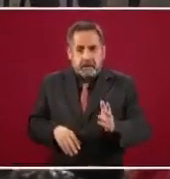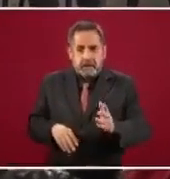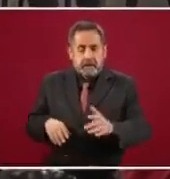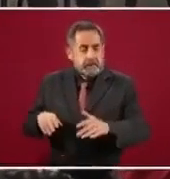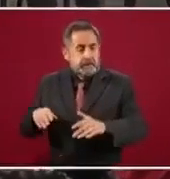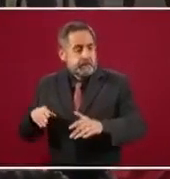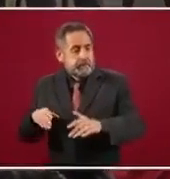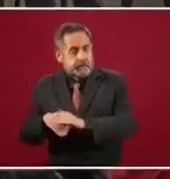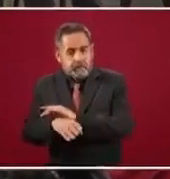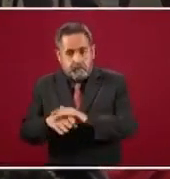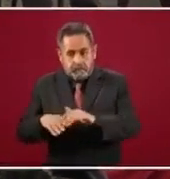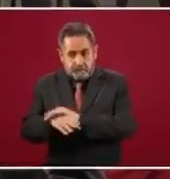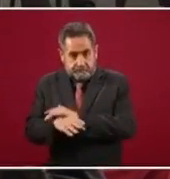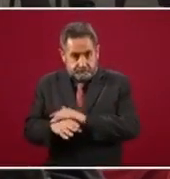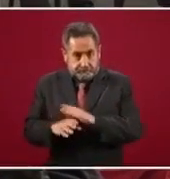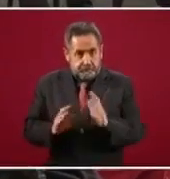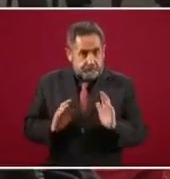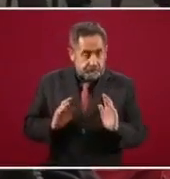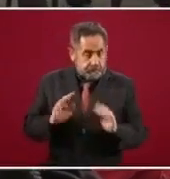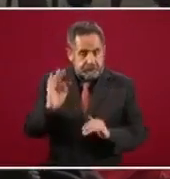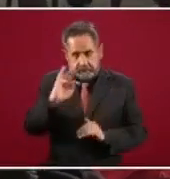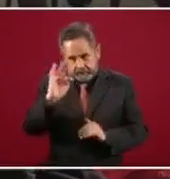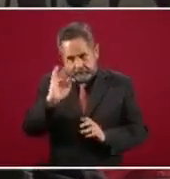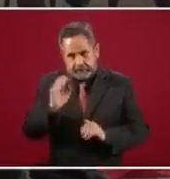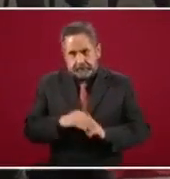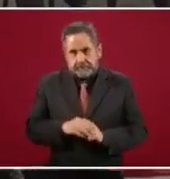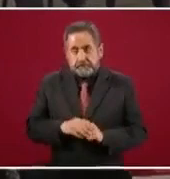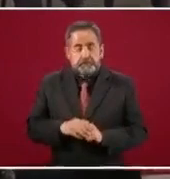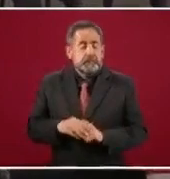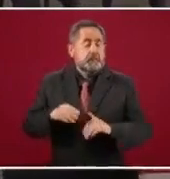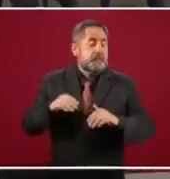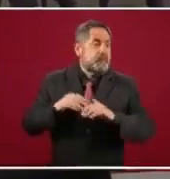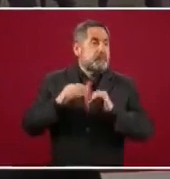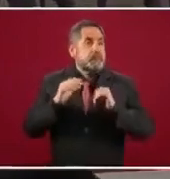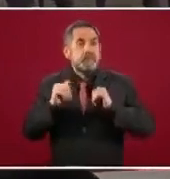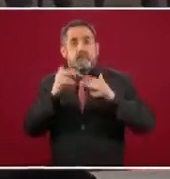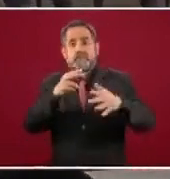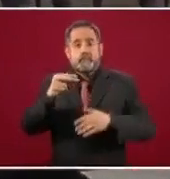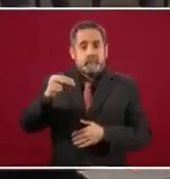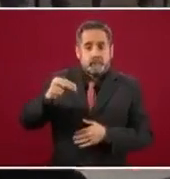pasan, ¿sí?, y llegan al norte